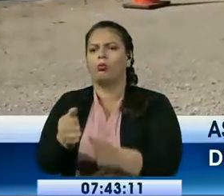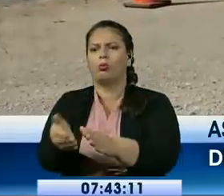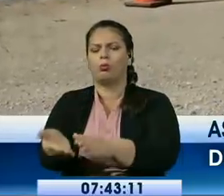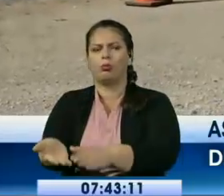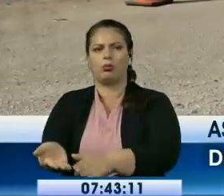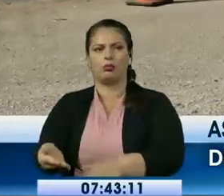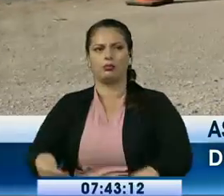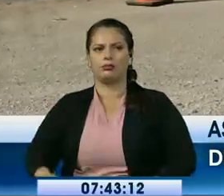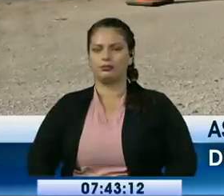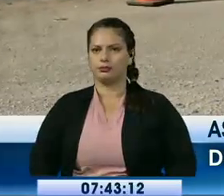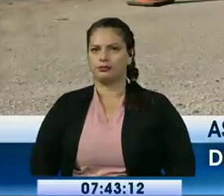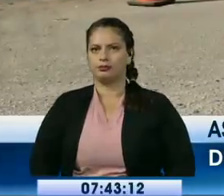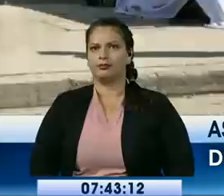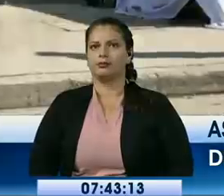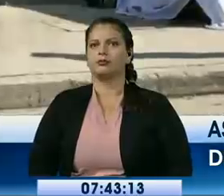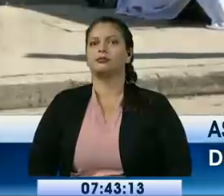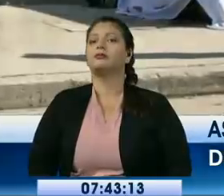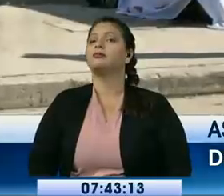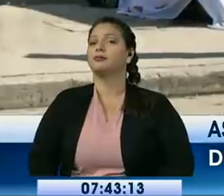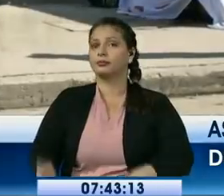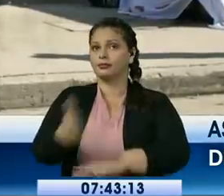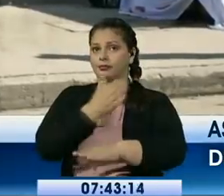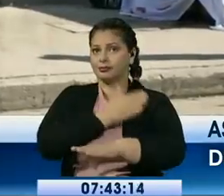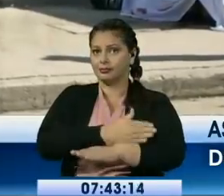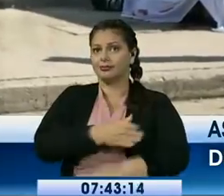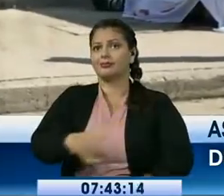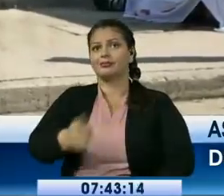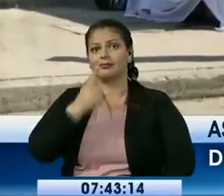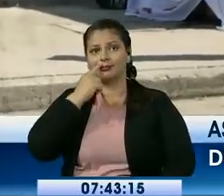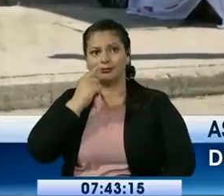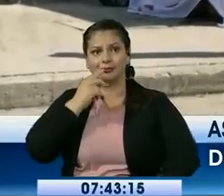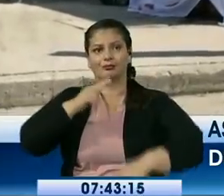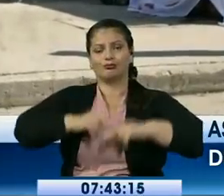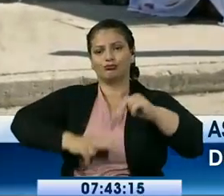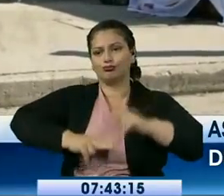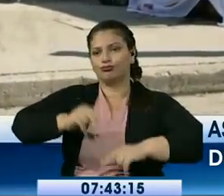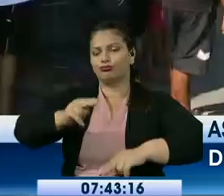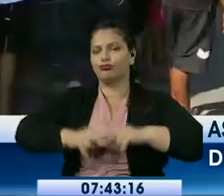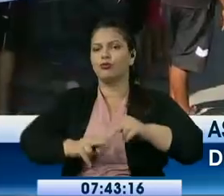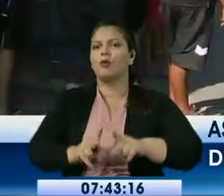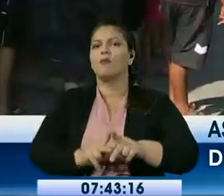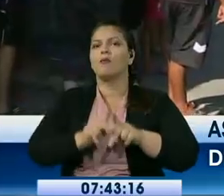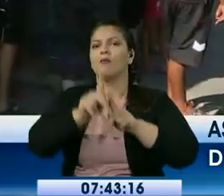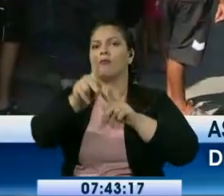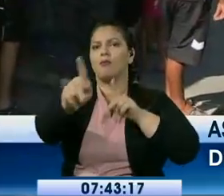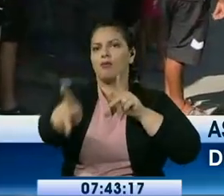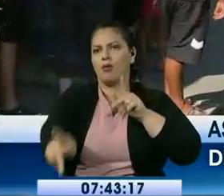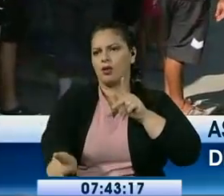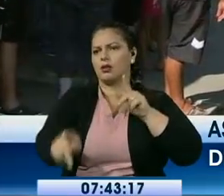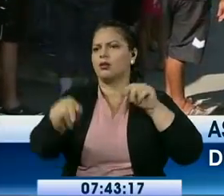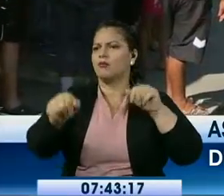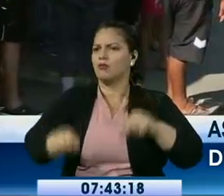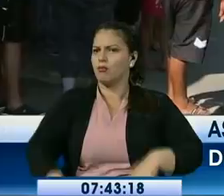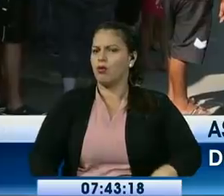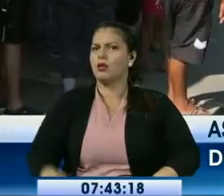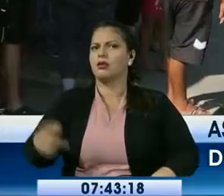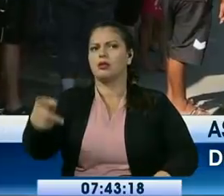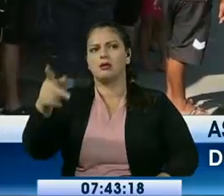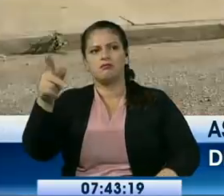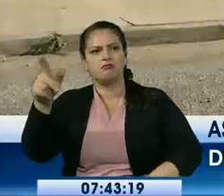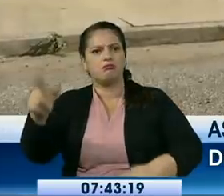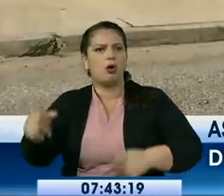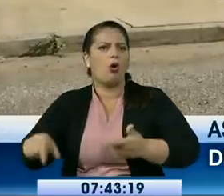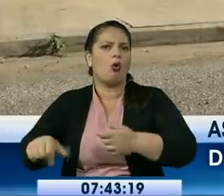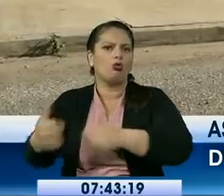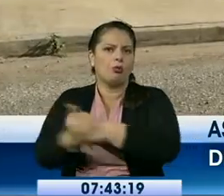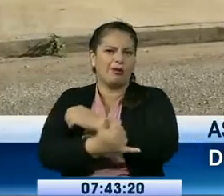de dar paso al comercio tanto del lado peruano como ecuatoriano. Y al parecer, esto habría sido motivo para recibir amenazas de muerte por